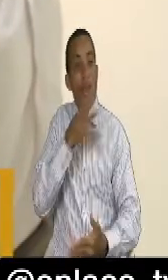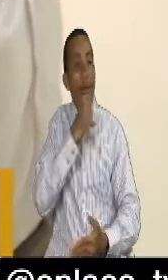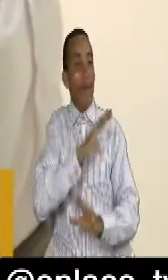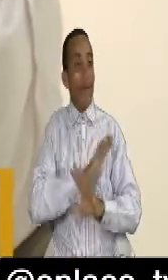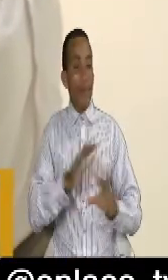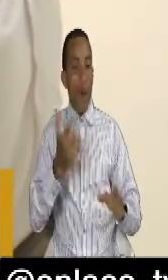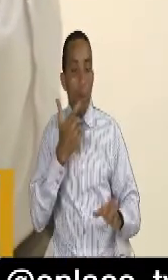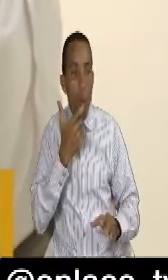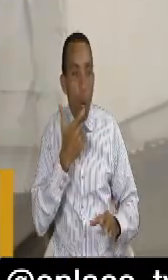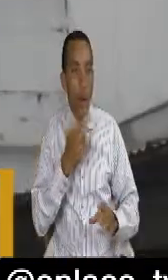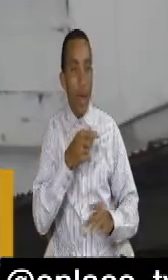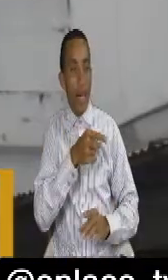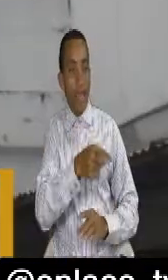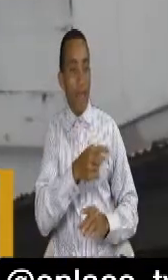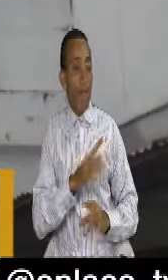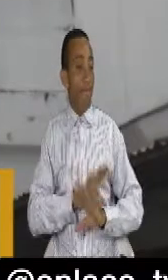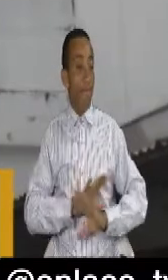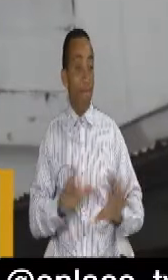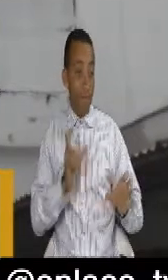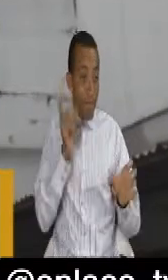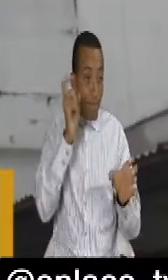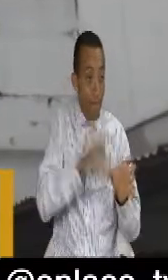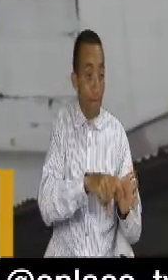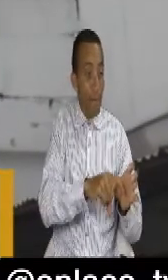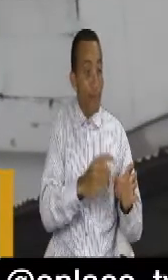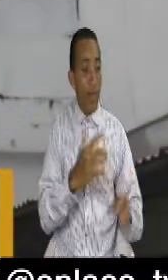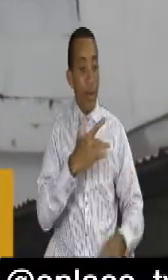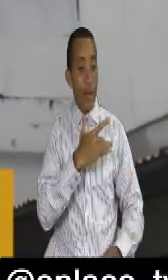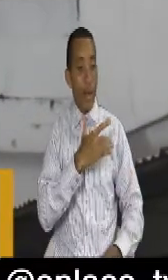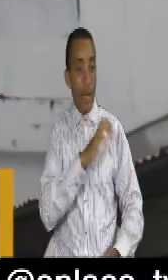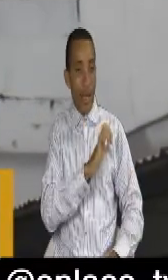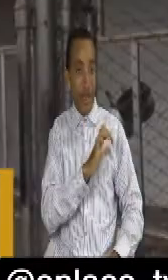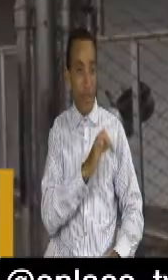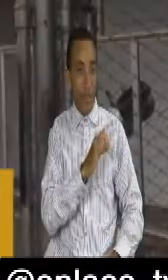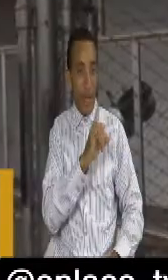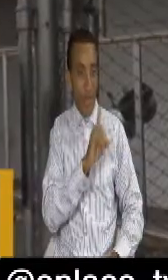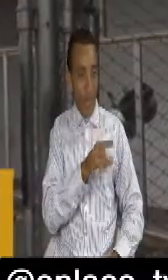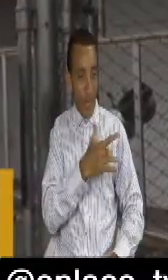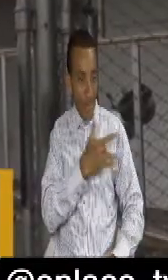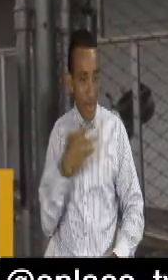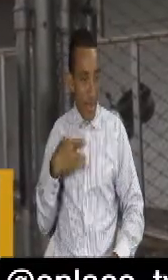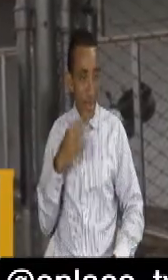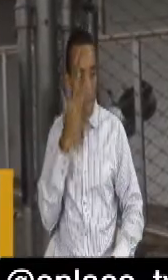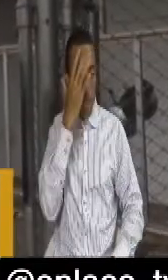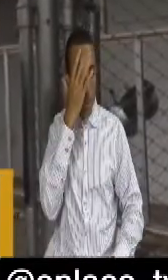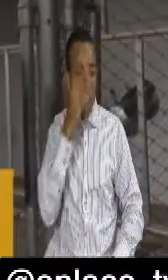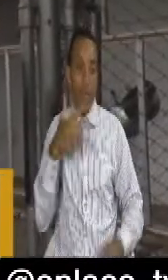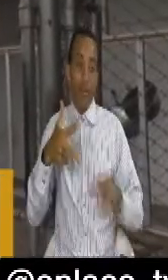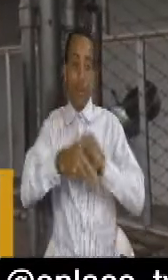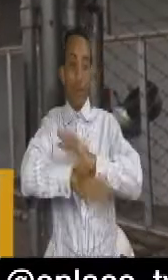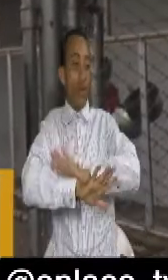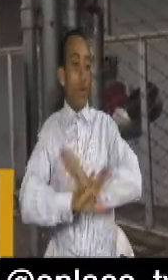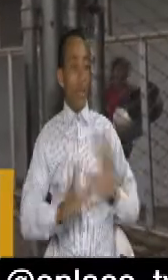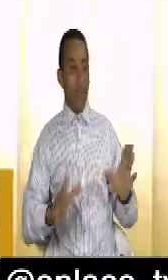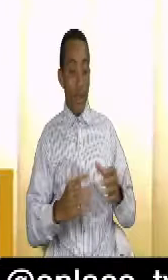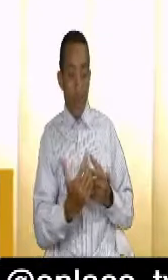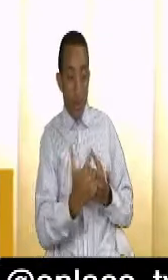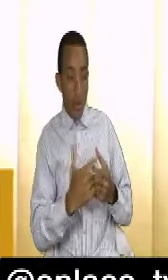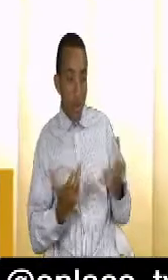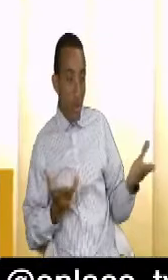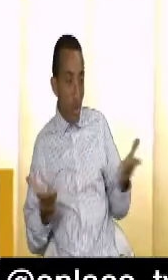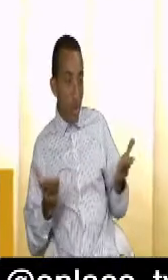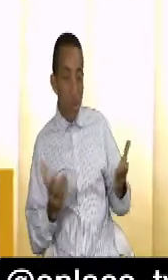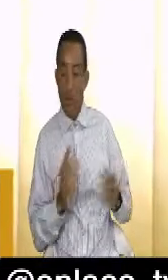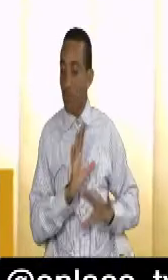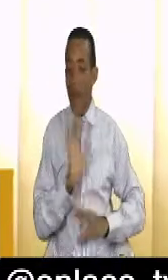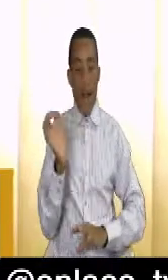Medio suspendió servicios a los usuarios de la EPS MD Salud. La razón, una millonaria deuda con este centro asistencial de segundo nivel. La cartera